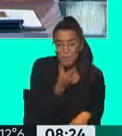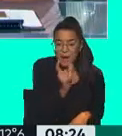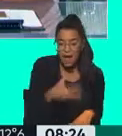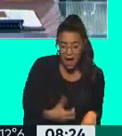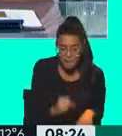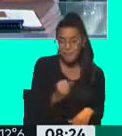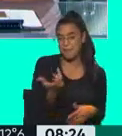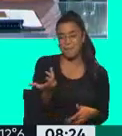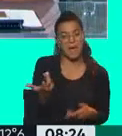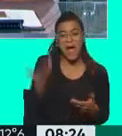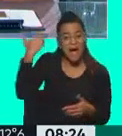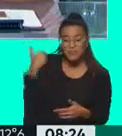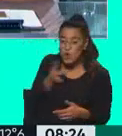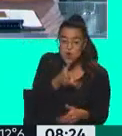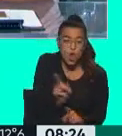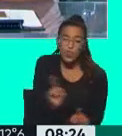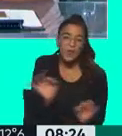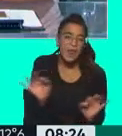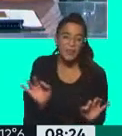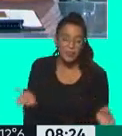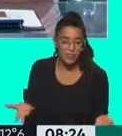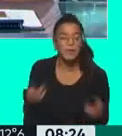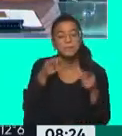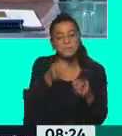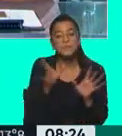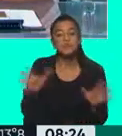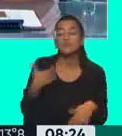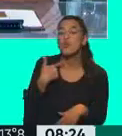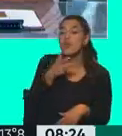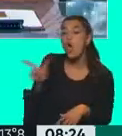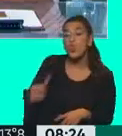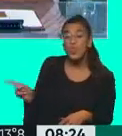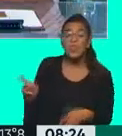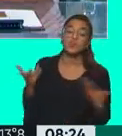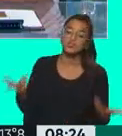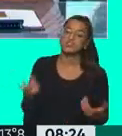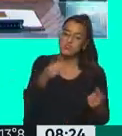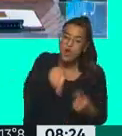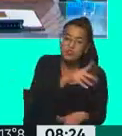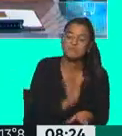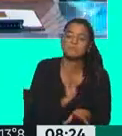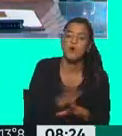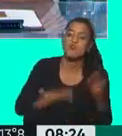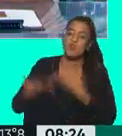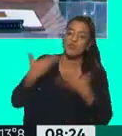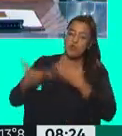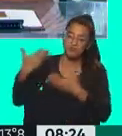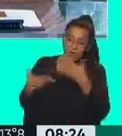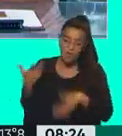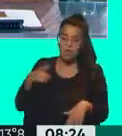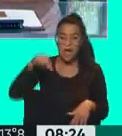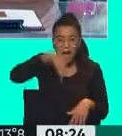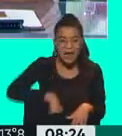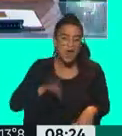para hablar del tema antes no lo había hecho y esta omisión no es accidental hemos retrocedido como sociedad hasta en